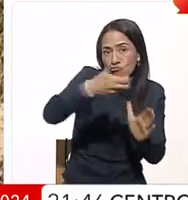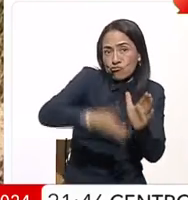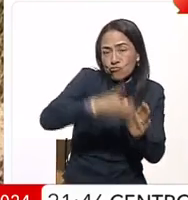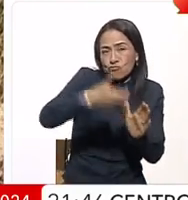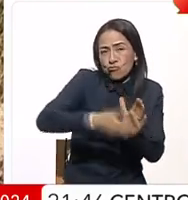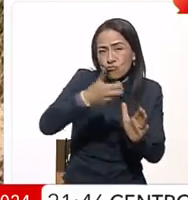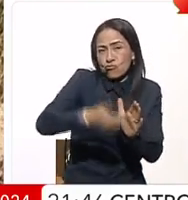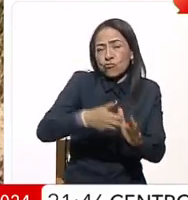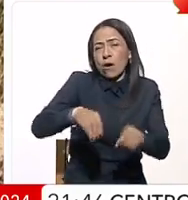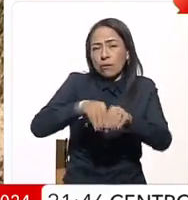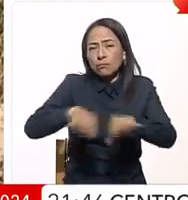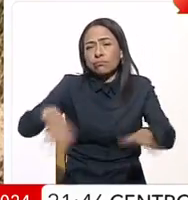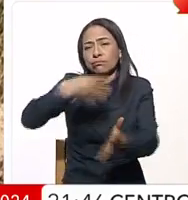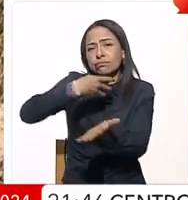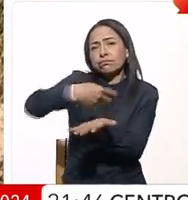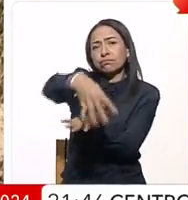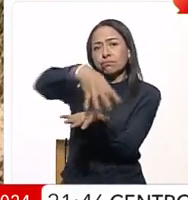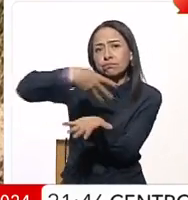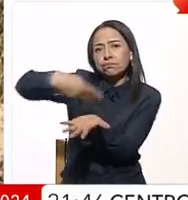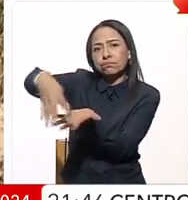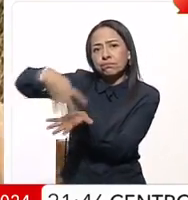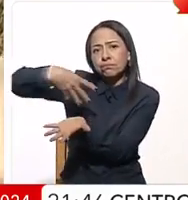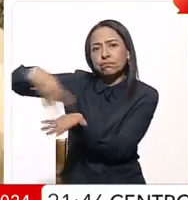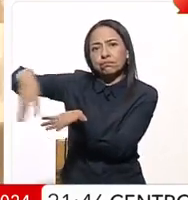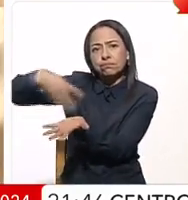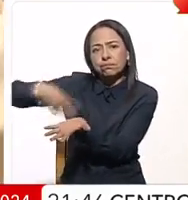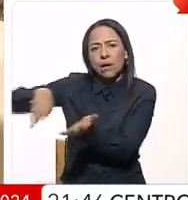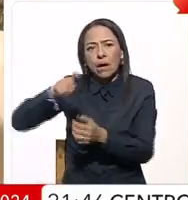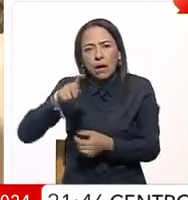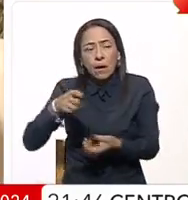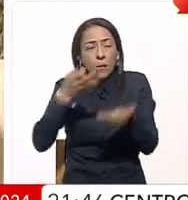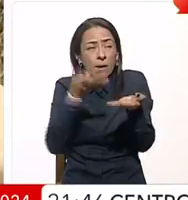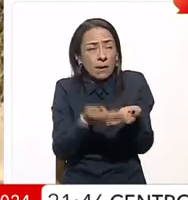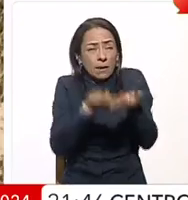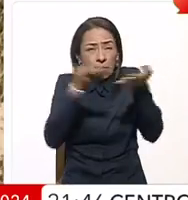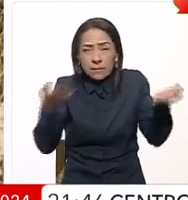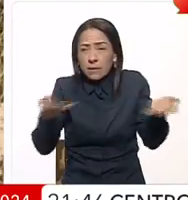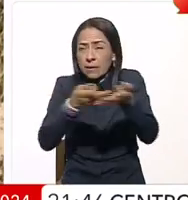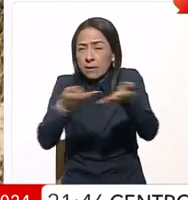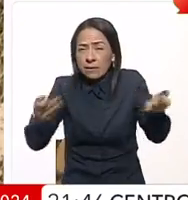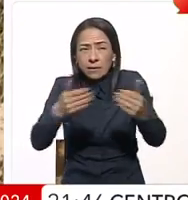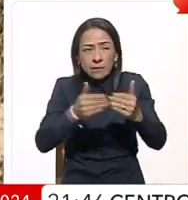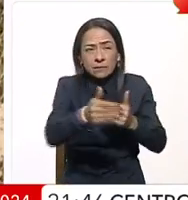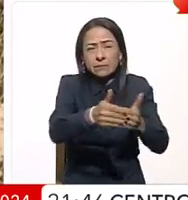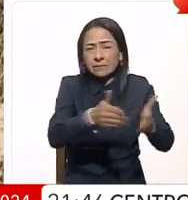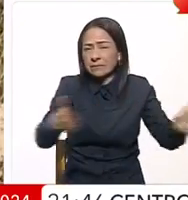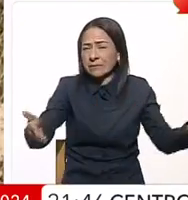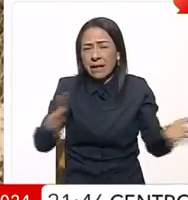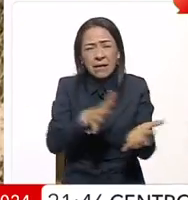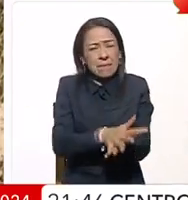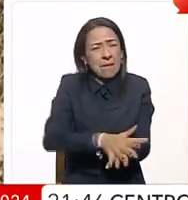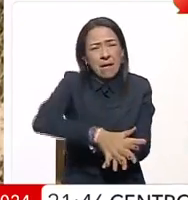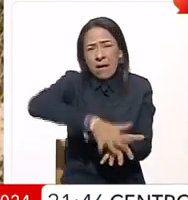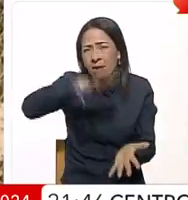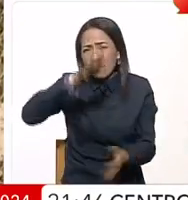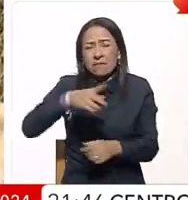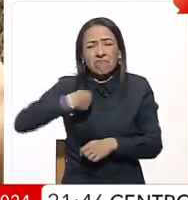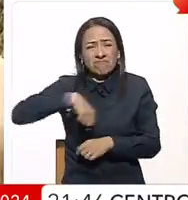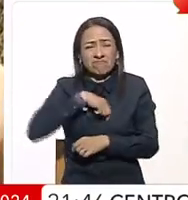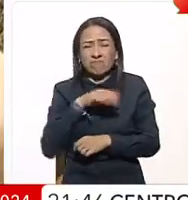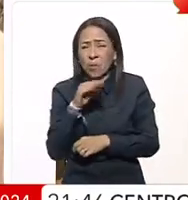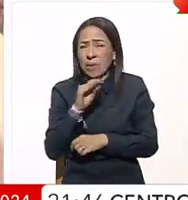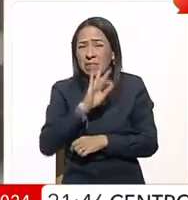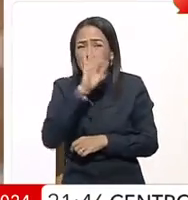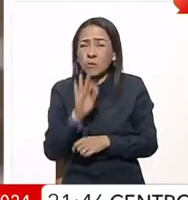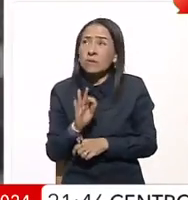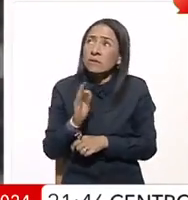agua, mientras que los ejidos, la mayoría, absolutamente, 90% estamos a expensas del